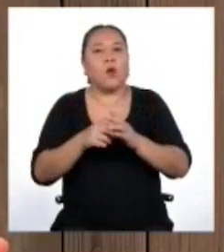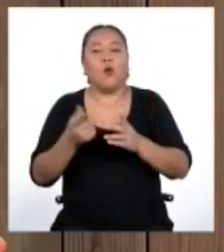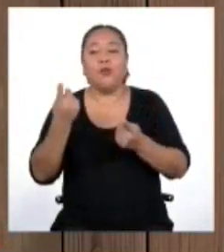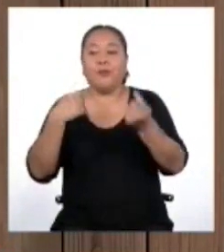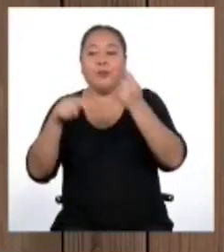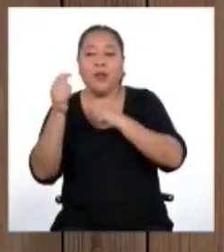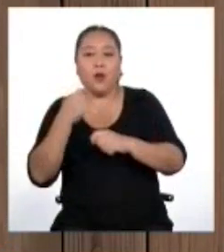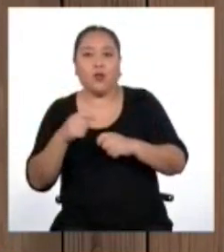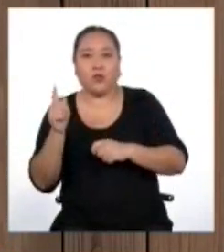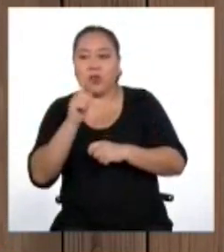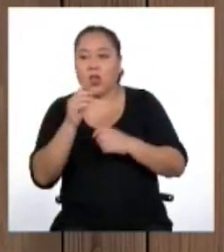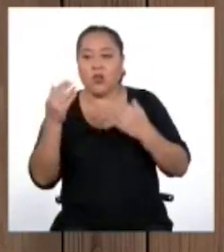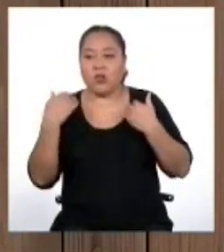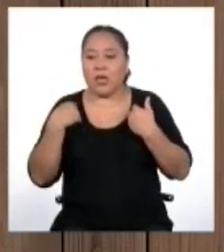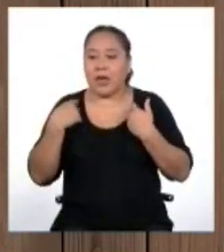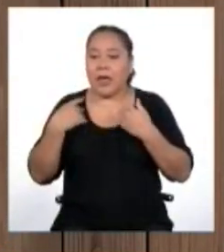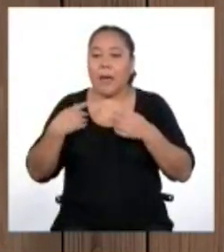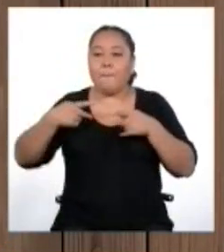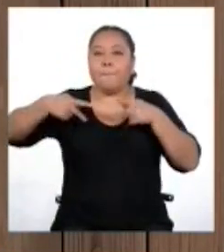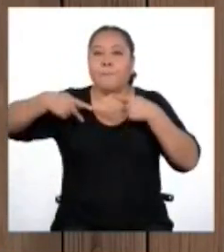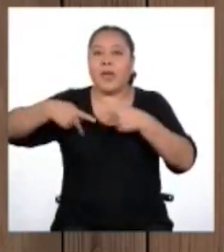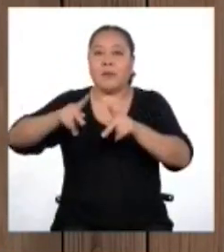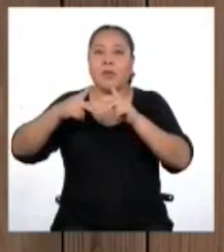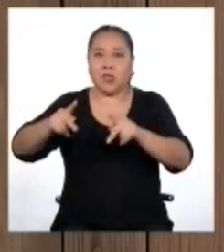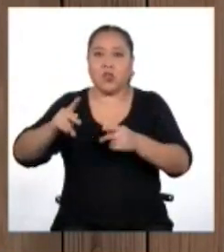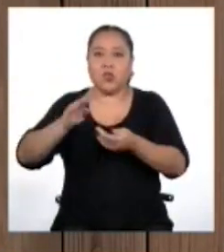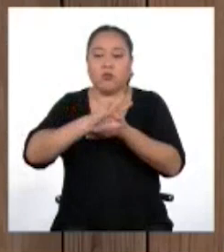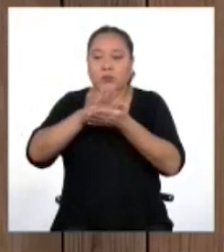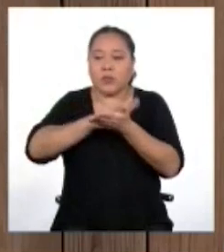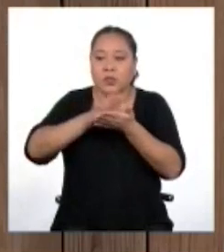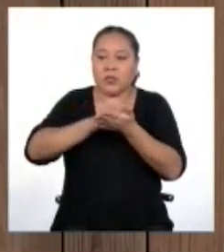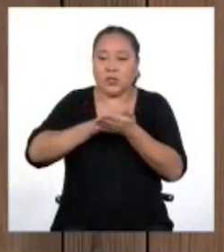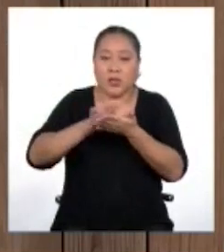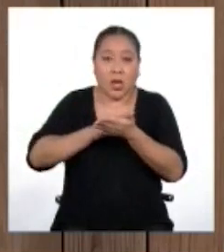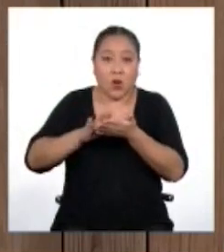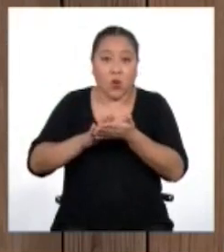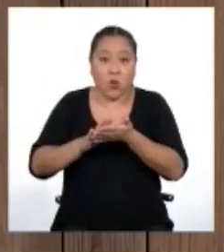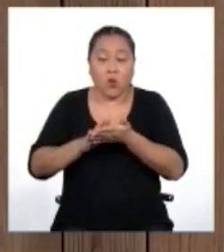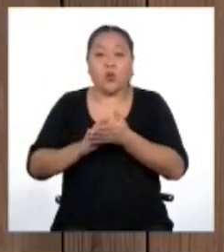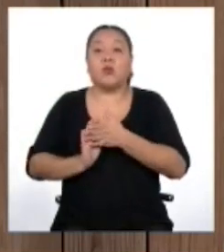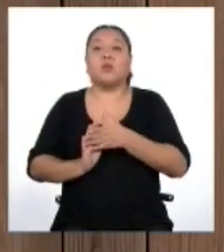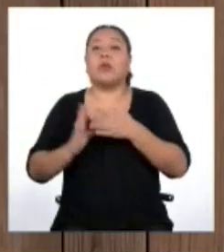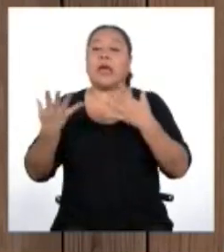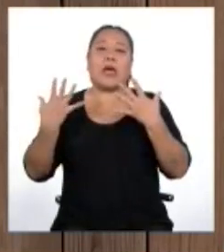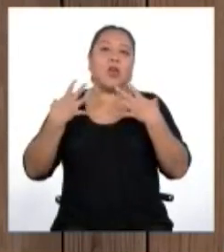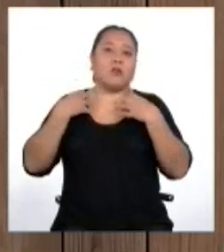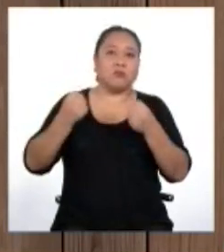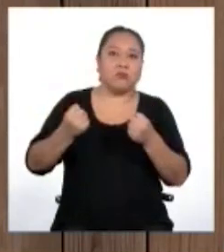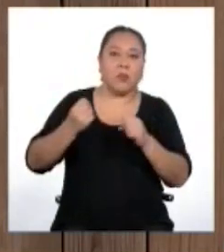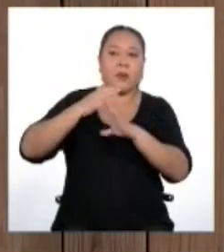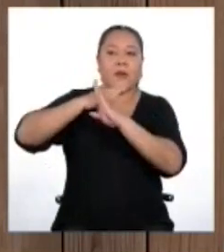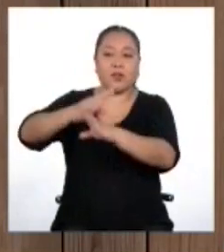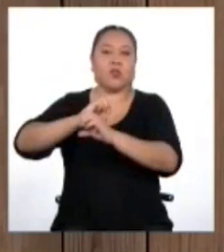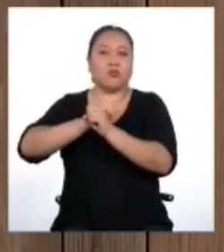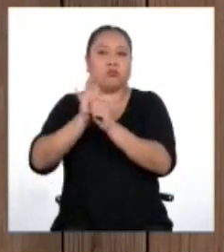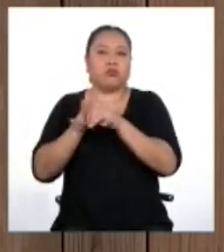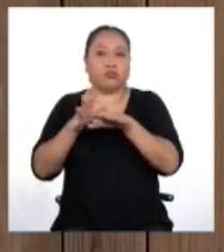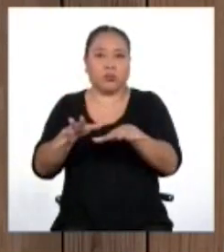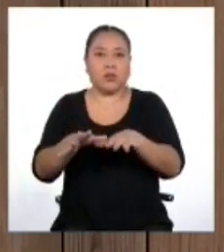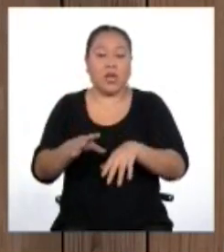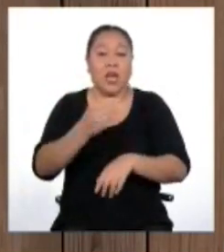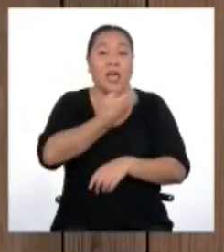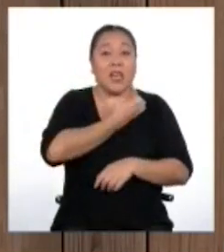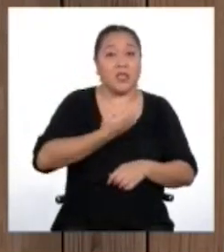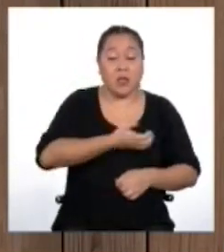de sanidad y seguridad ante el COVID-19, los fiscales pueden intervenir para que se tomen las medidas necesarias y